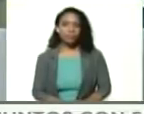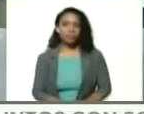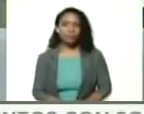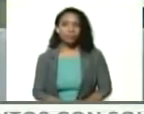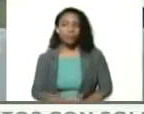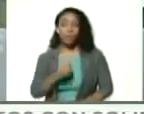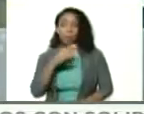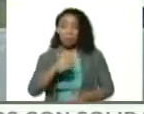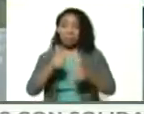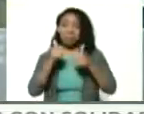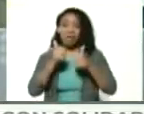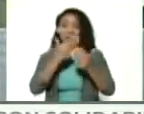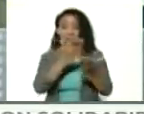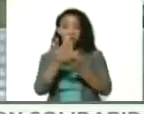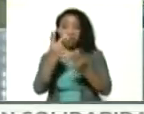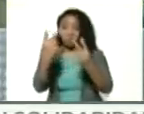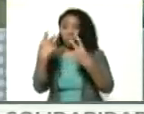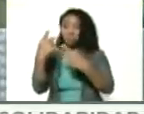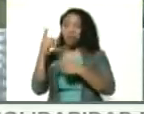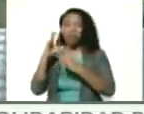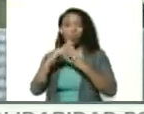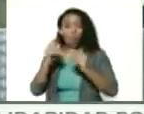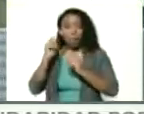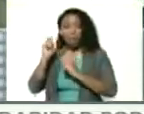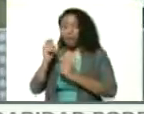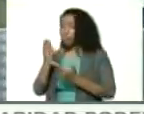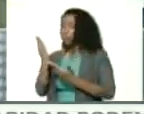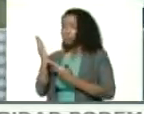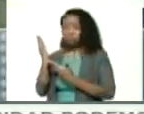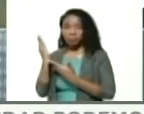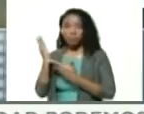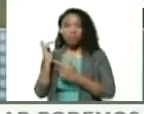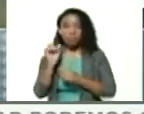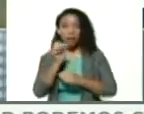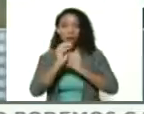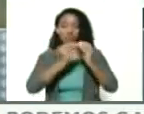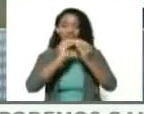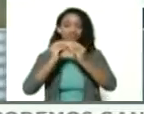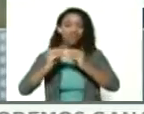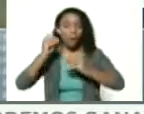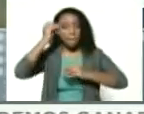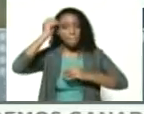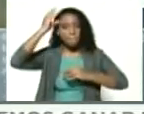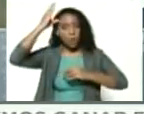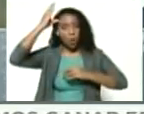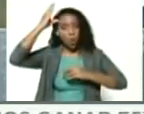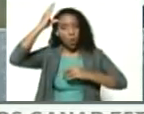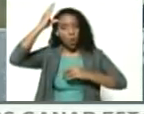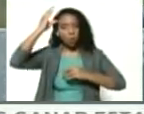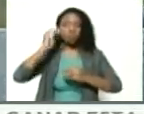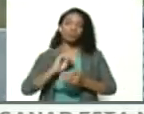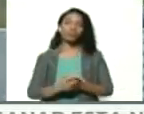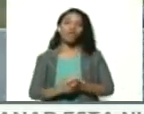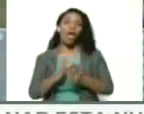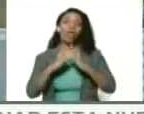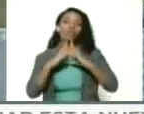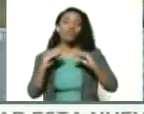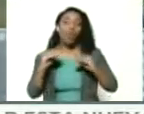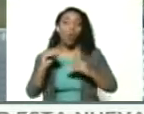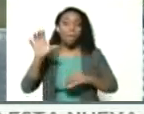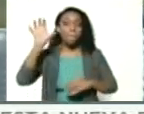Bueno, muy bien, fíjense ustedes, toda la tarea permanente para adecuar capacidades en todo el